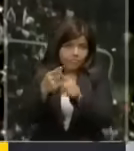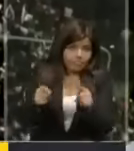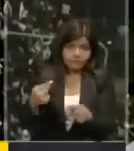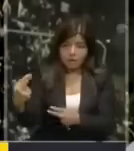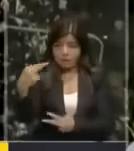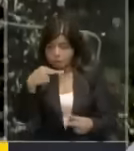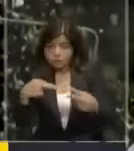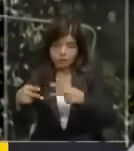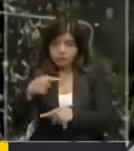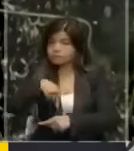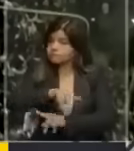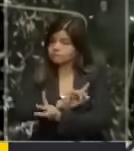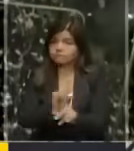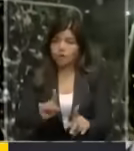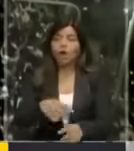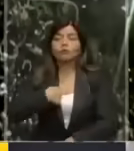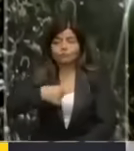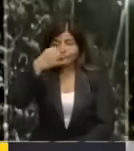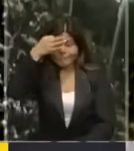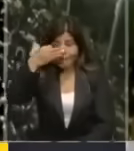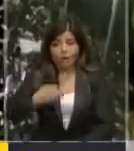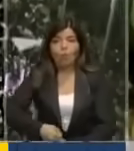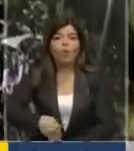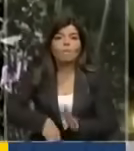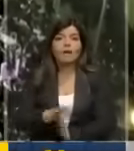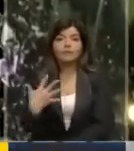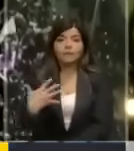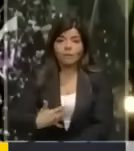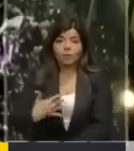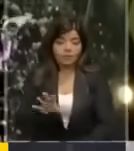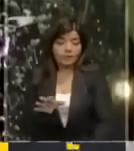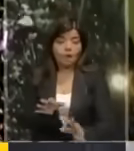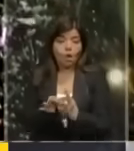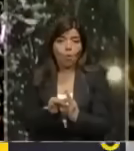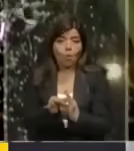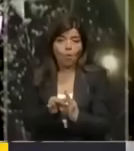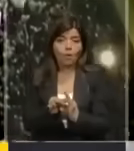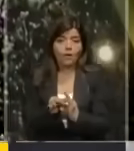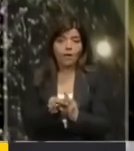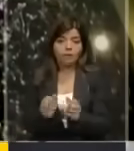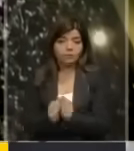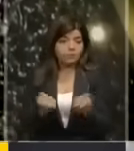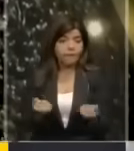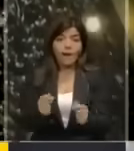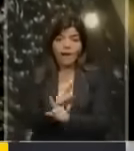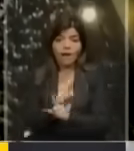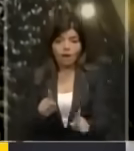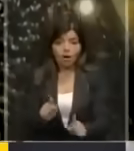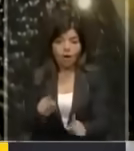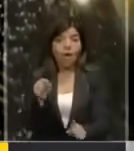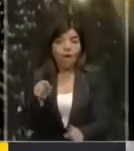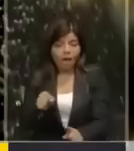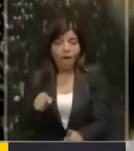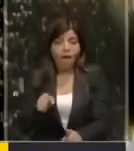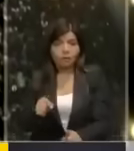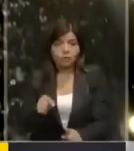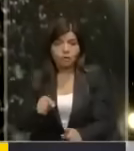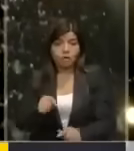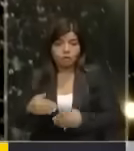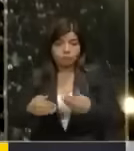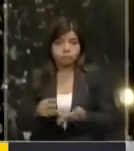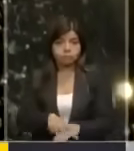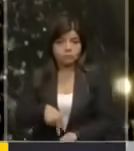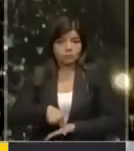tengamos, estoy seguro que es más importante lo que nos une que lo que nos separa, porque eso es lo que va a hacer que pongamos de